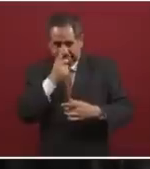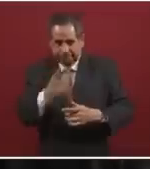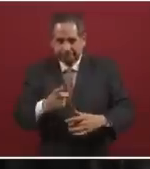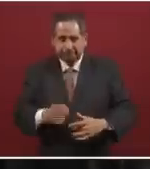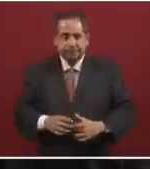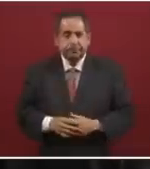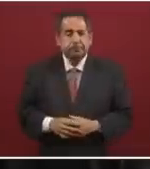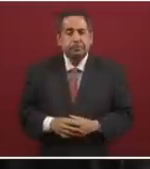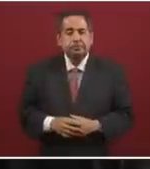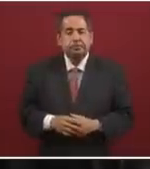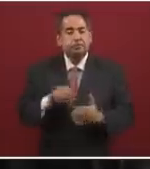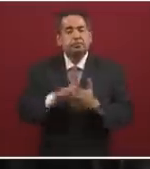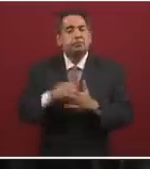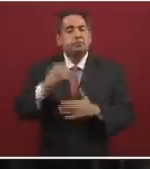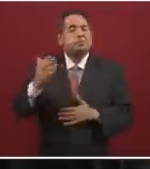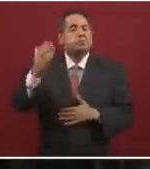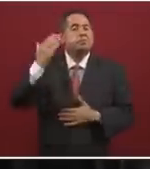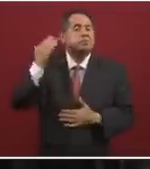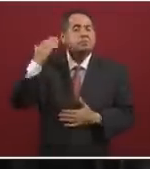Antes,